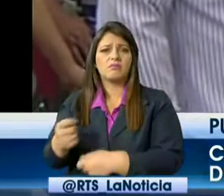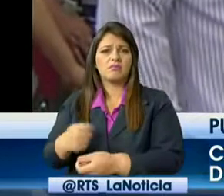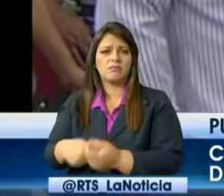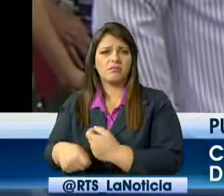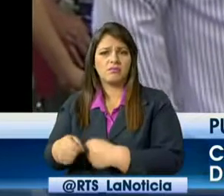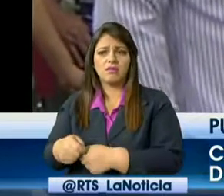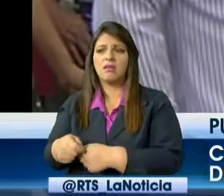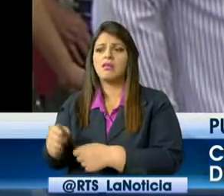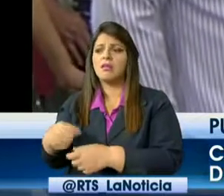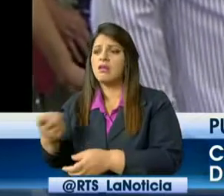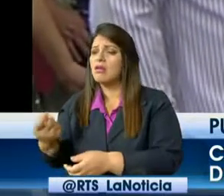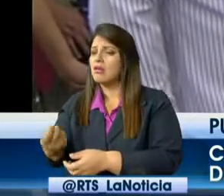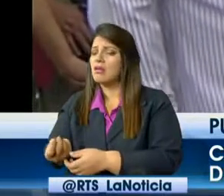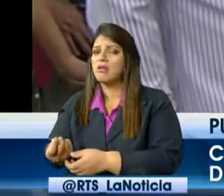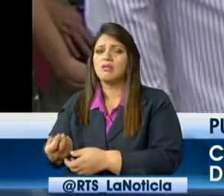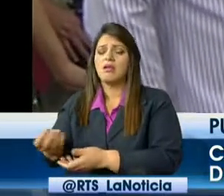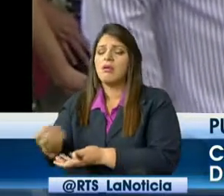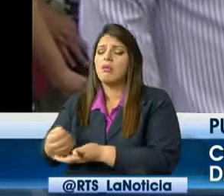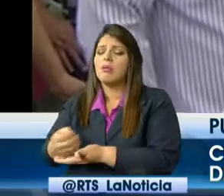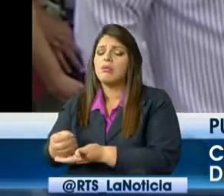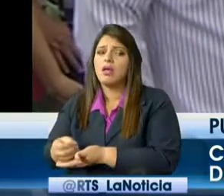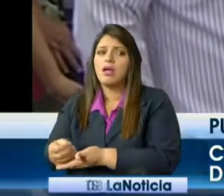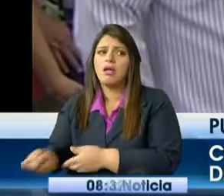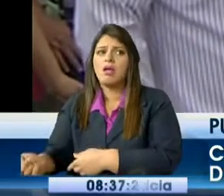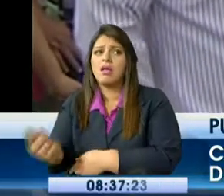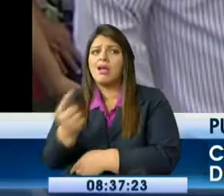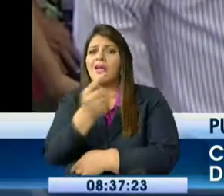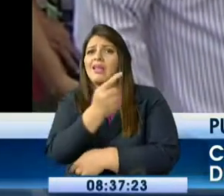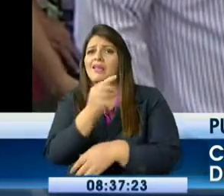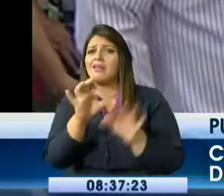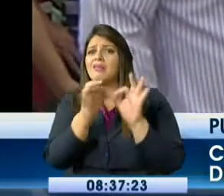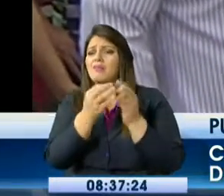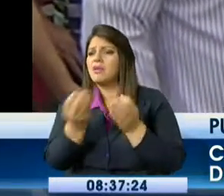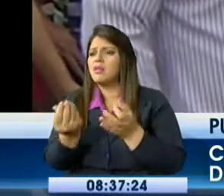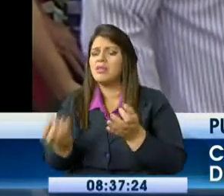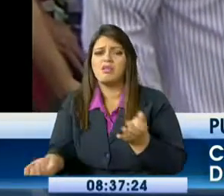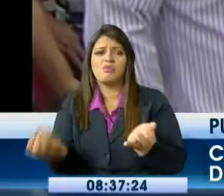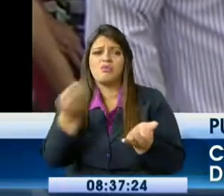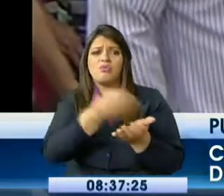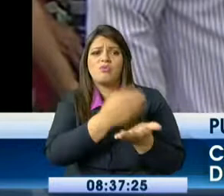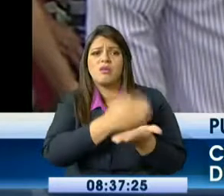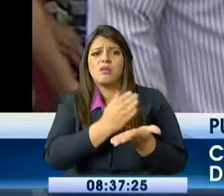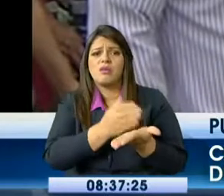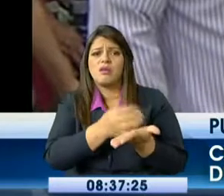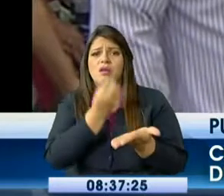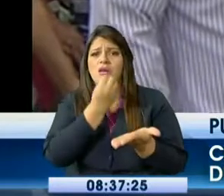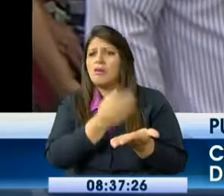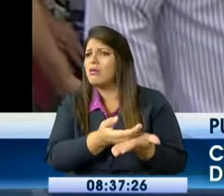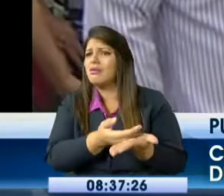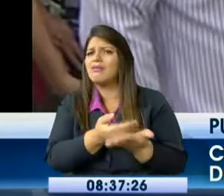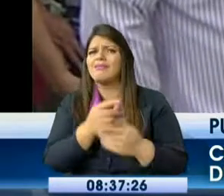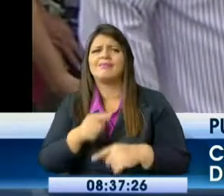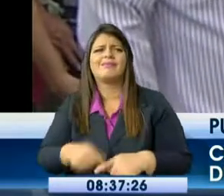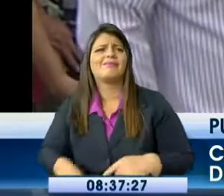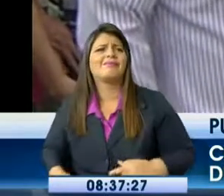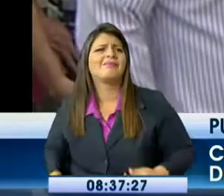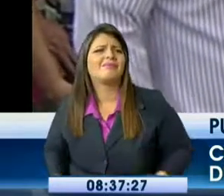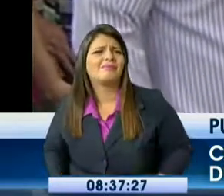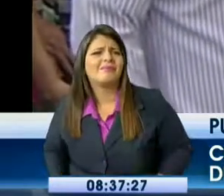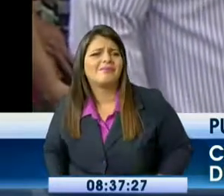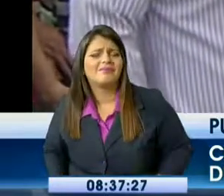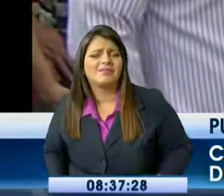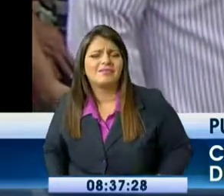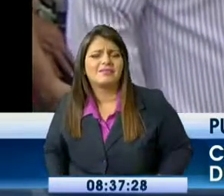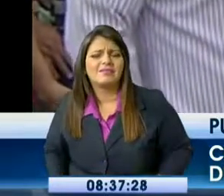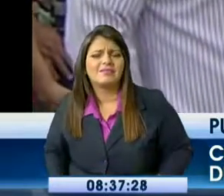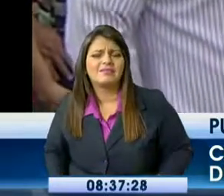coman? No va a haber posibilidad. Nosotros le pedimos la prórroga hasta enero porque es la posibilidad, la única